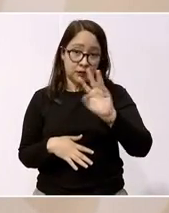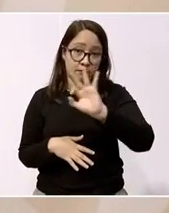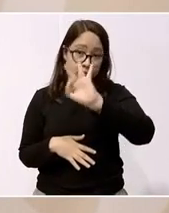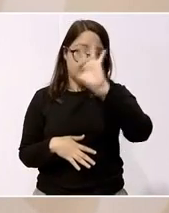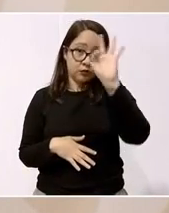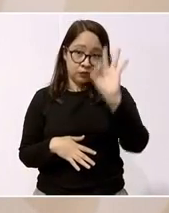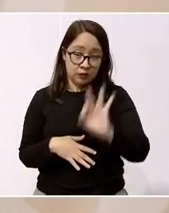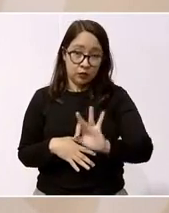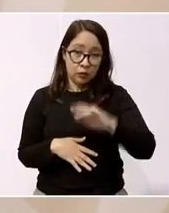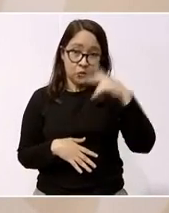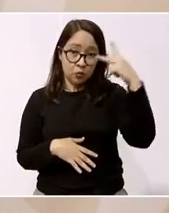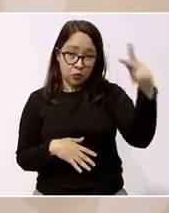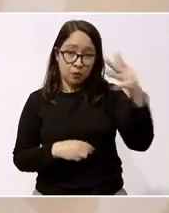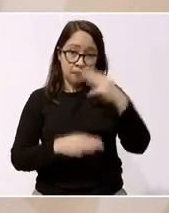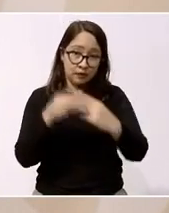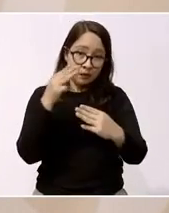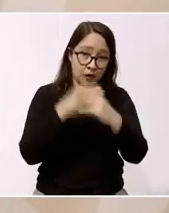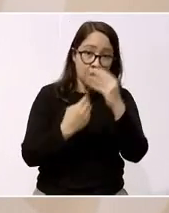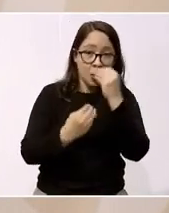8.3%.